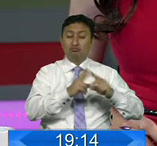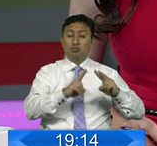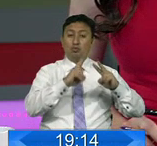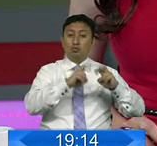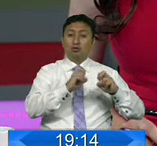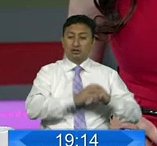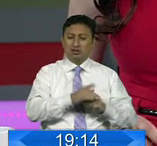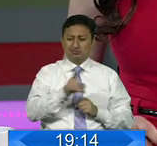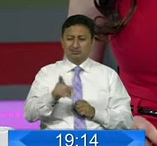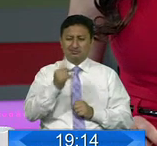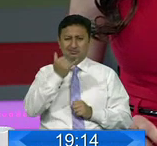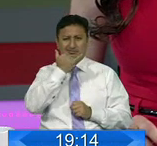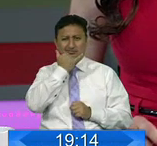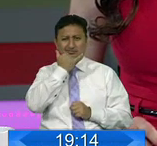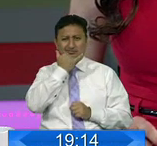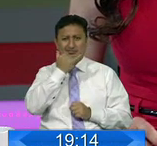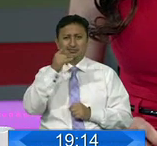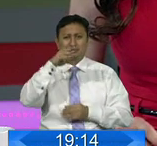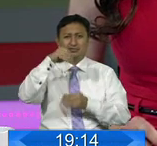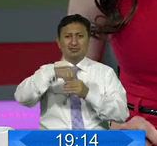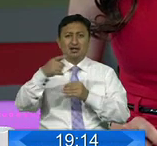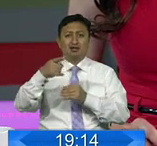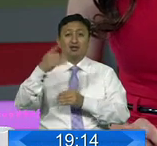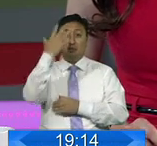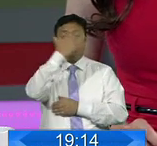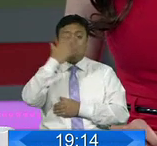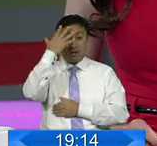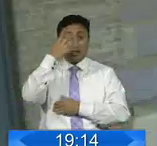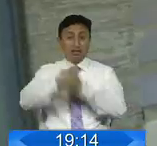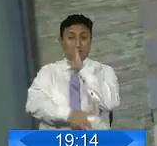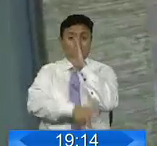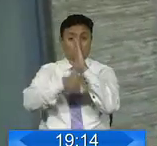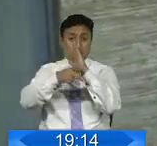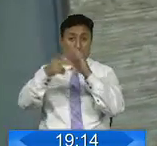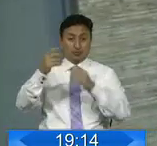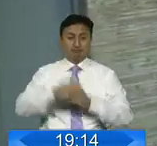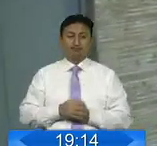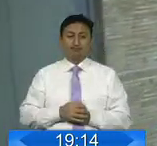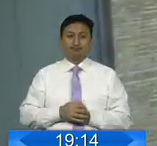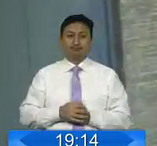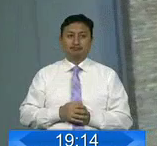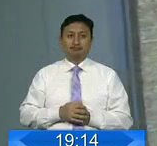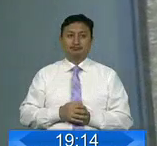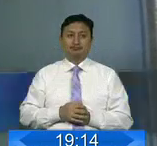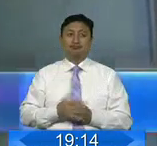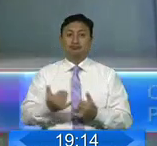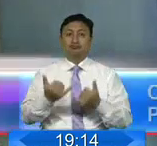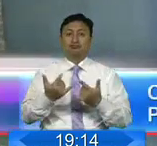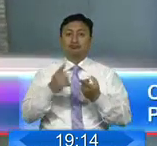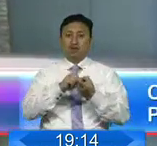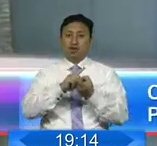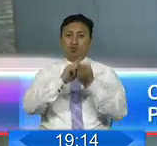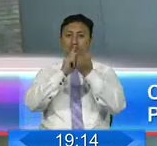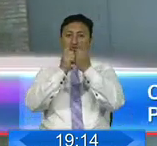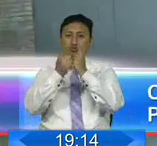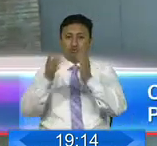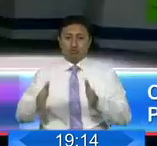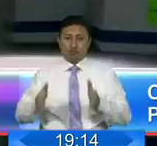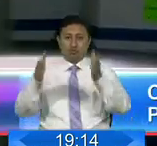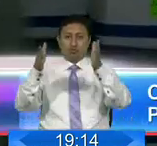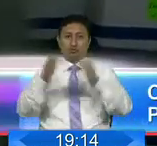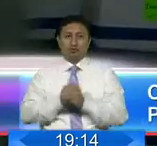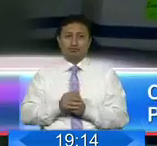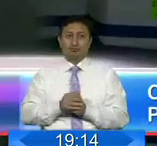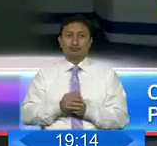supuestas irregularidades en la refinería de Esmeraldas. En medio del cambio de edificio regresando al ubicado, en la Santa Prisca,